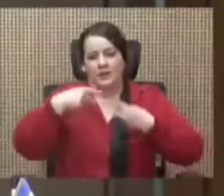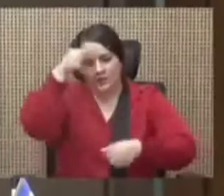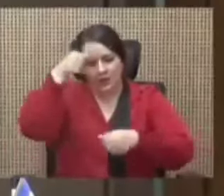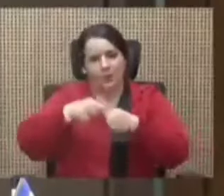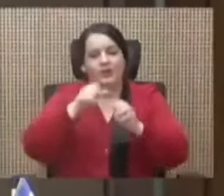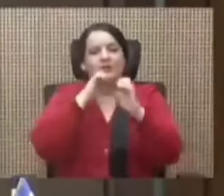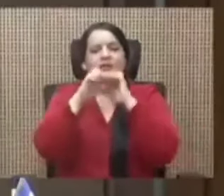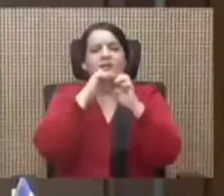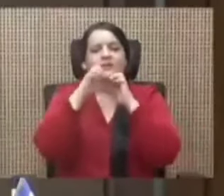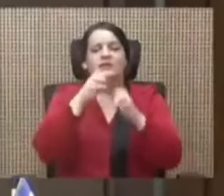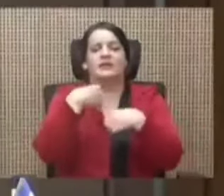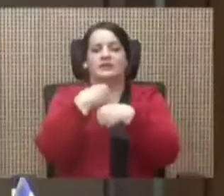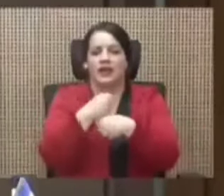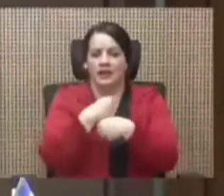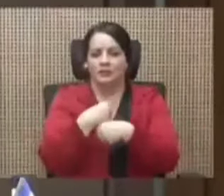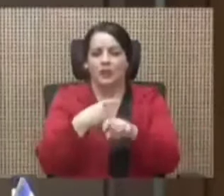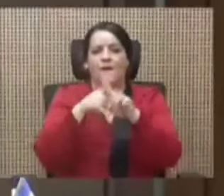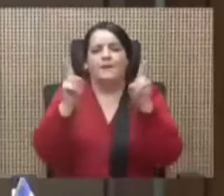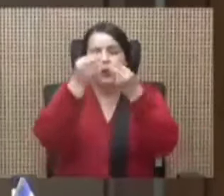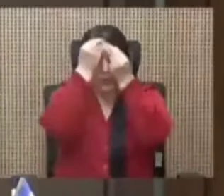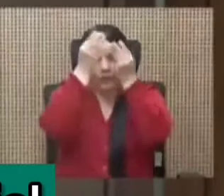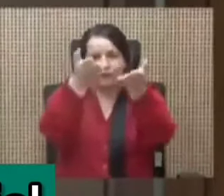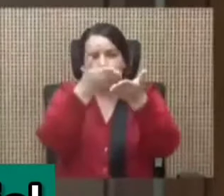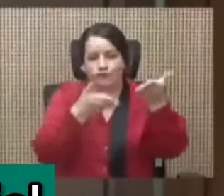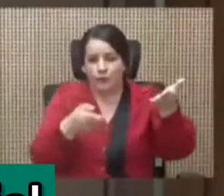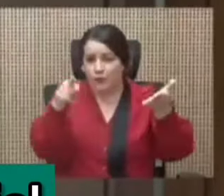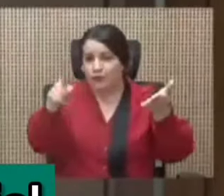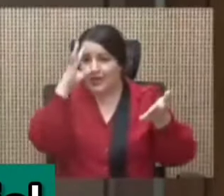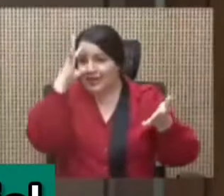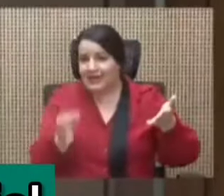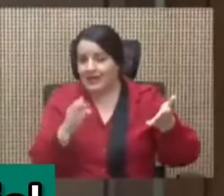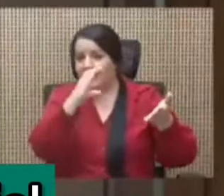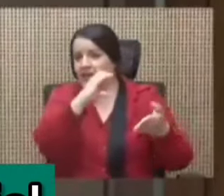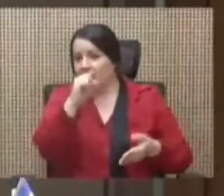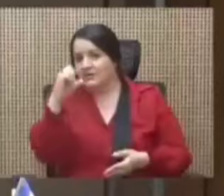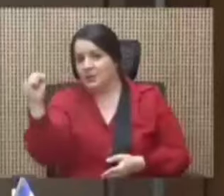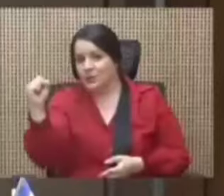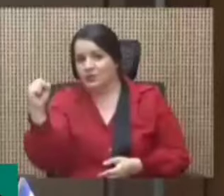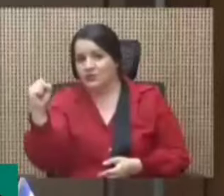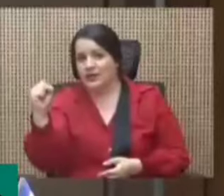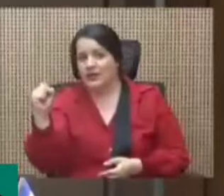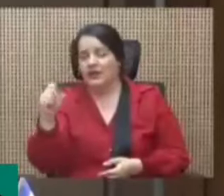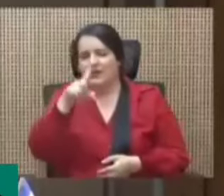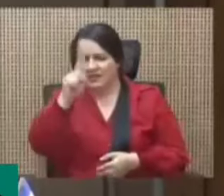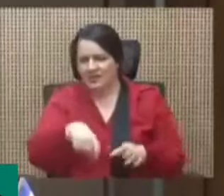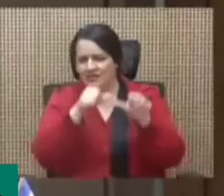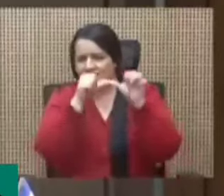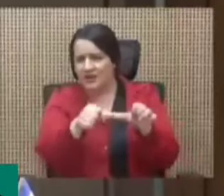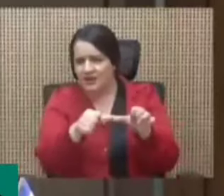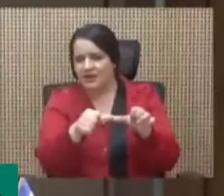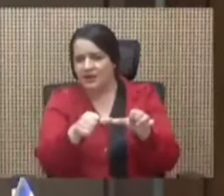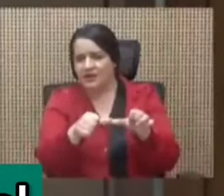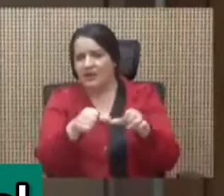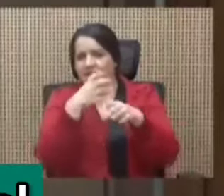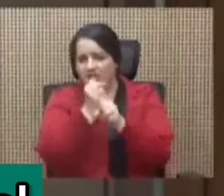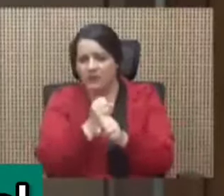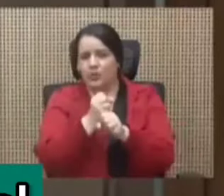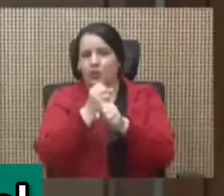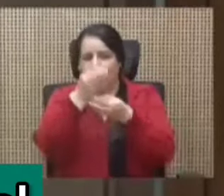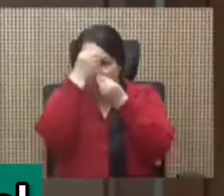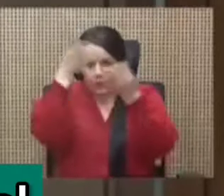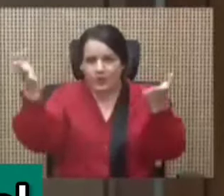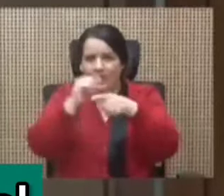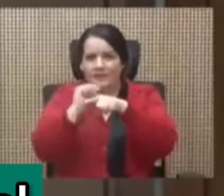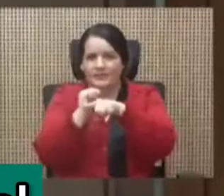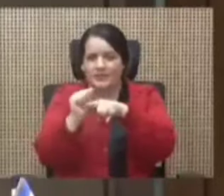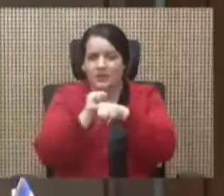habían hecho, pero en su informe considera usted que la Caja Costarricense del Seguro Social debe seguir consolidando la divulgación y capacitación sobre